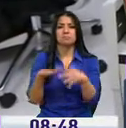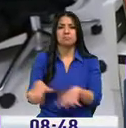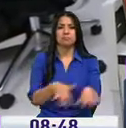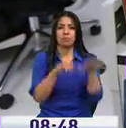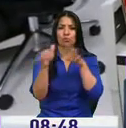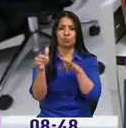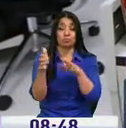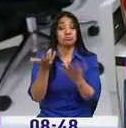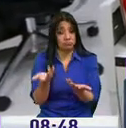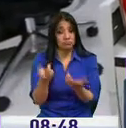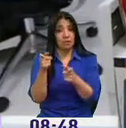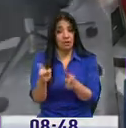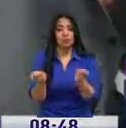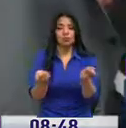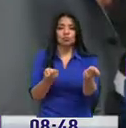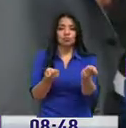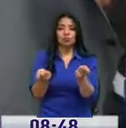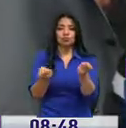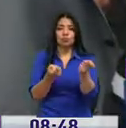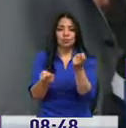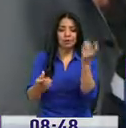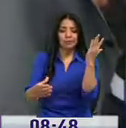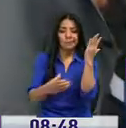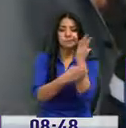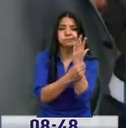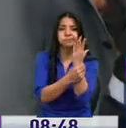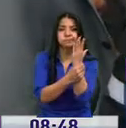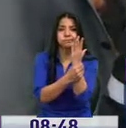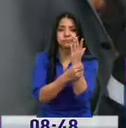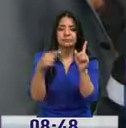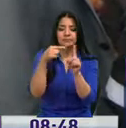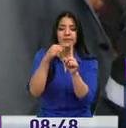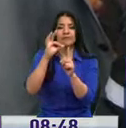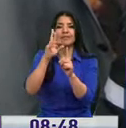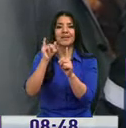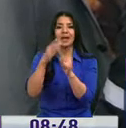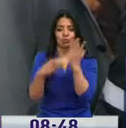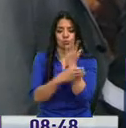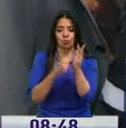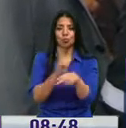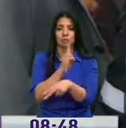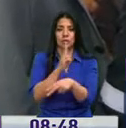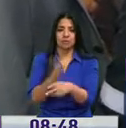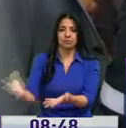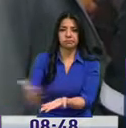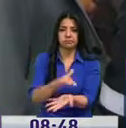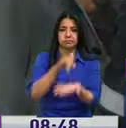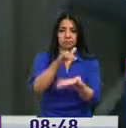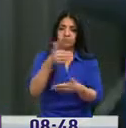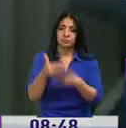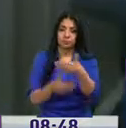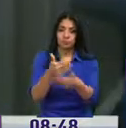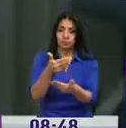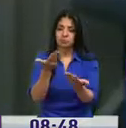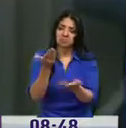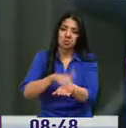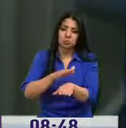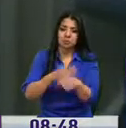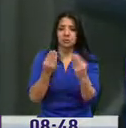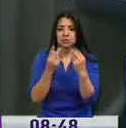los cuales se habría monitoreado el dispositivo de vigilancia electrónica que usó Fernando Alvarado, procesado por presunto